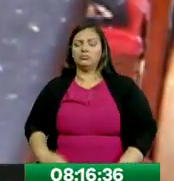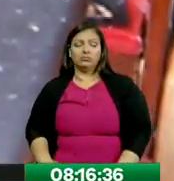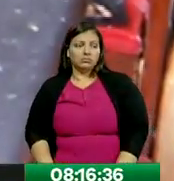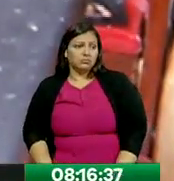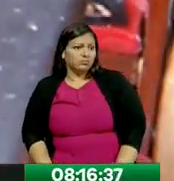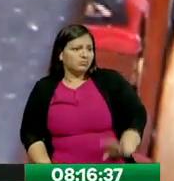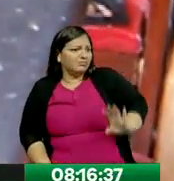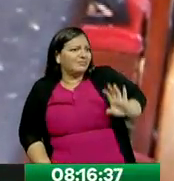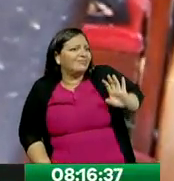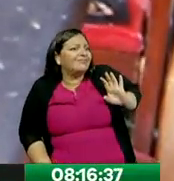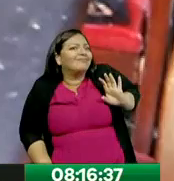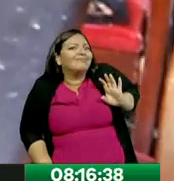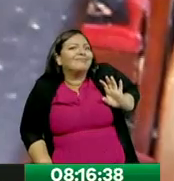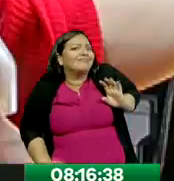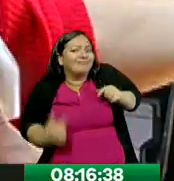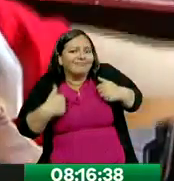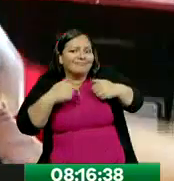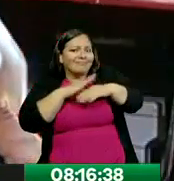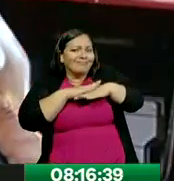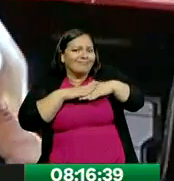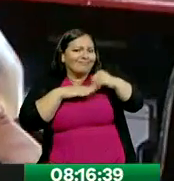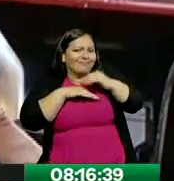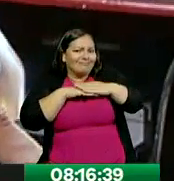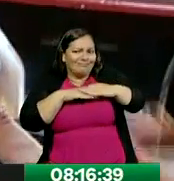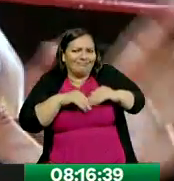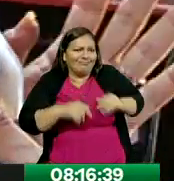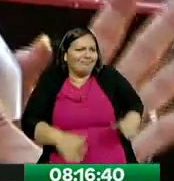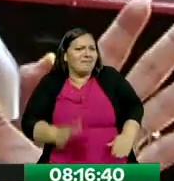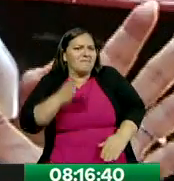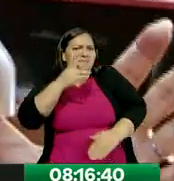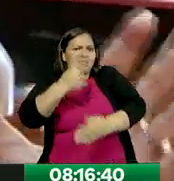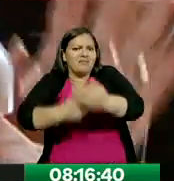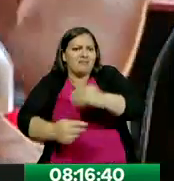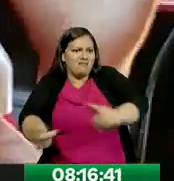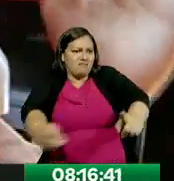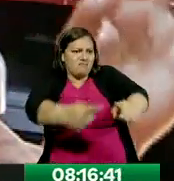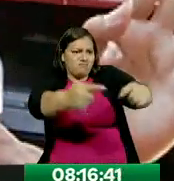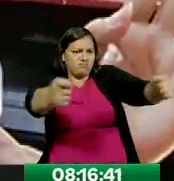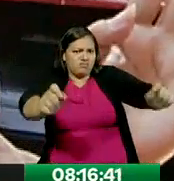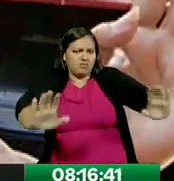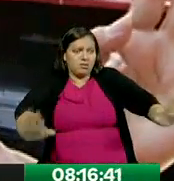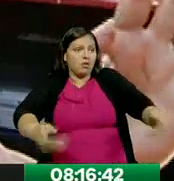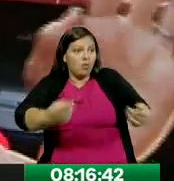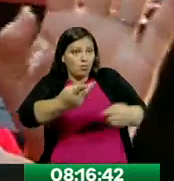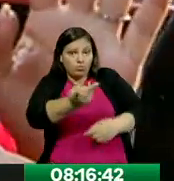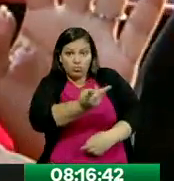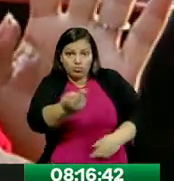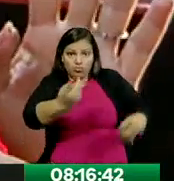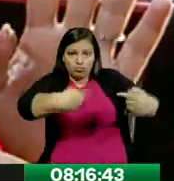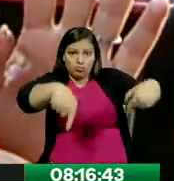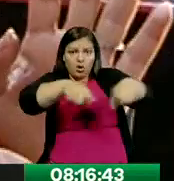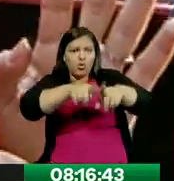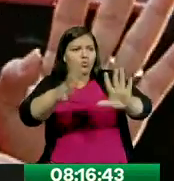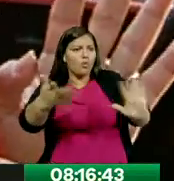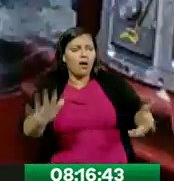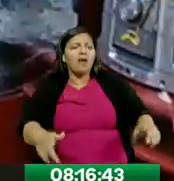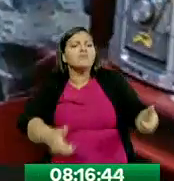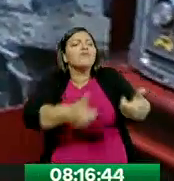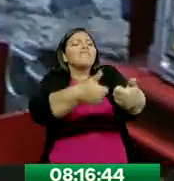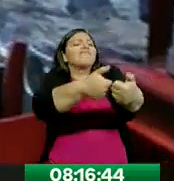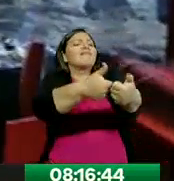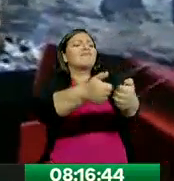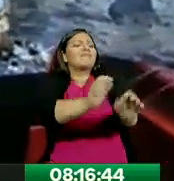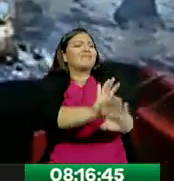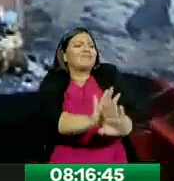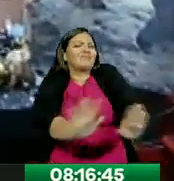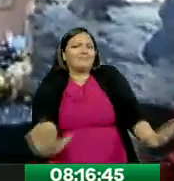señora, ella no tiene por qué hacerme estas cosas, porque él, en primer lugar, él no vive con ella. Eso nomás es pasatiempo. Aquí